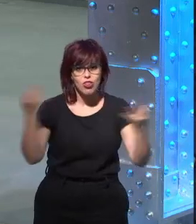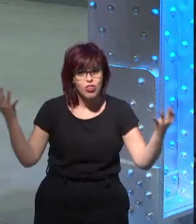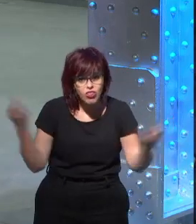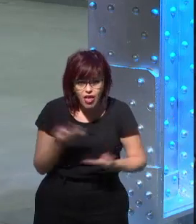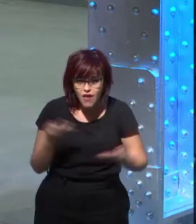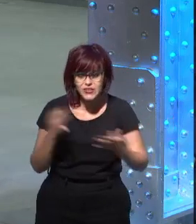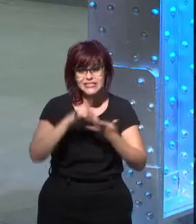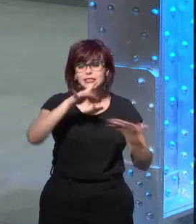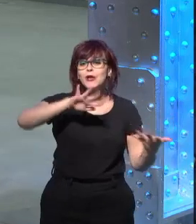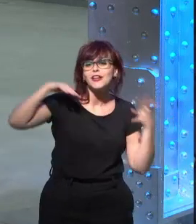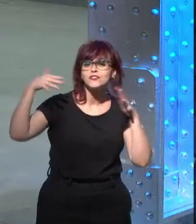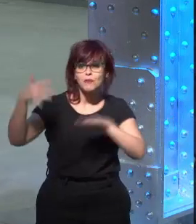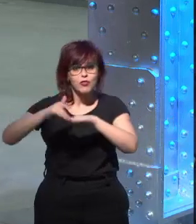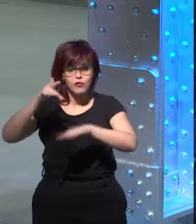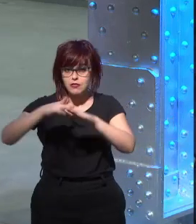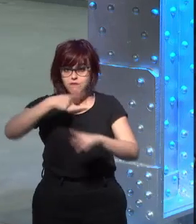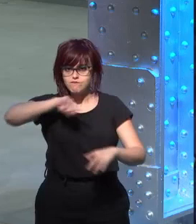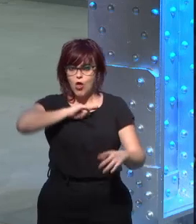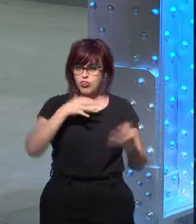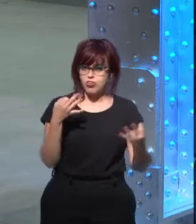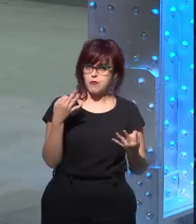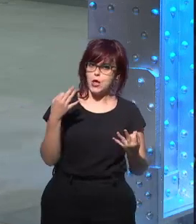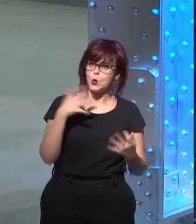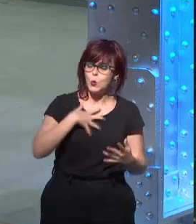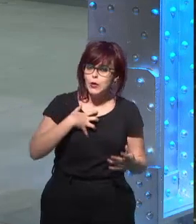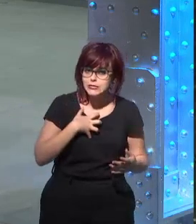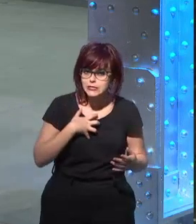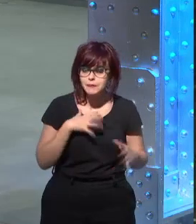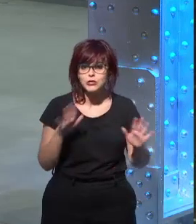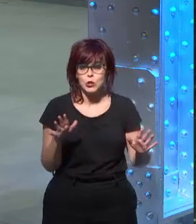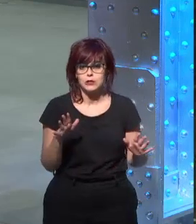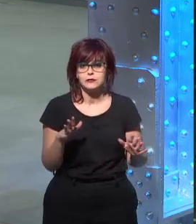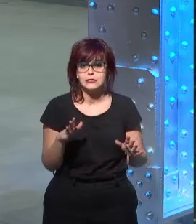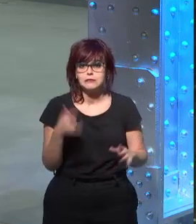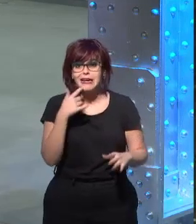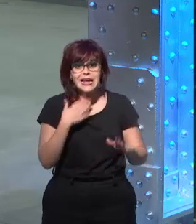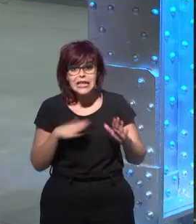en la transformación a los que no somos digitales. Gracias, Julio. Sí, claro.